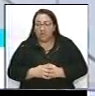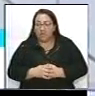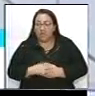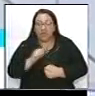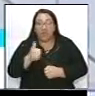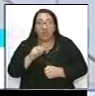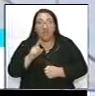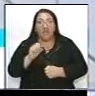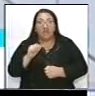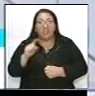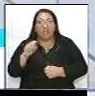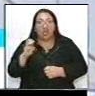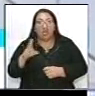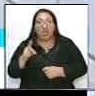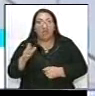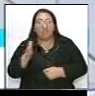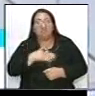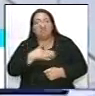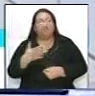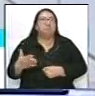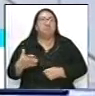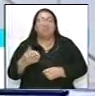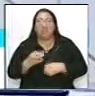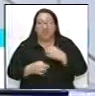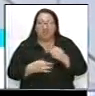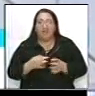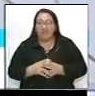venir a dársela de pechador, ¿no?